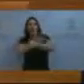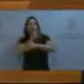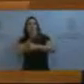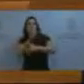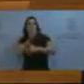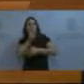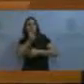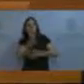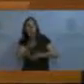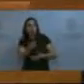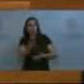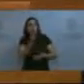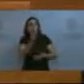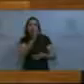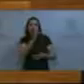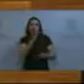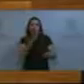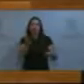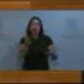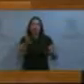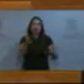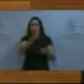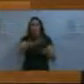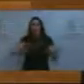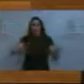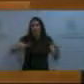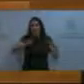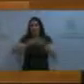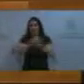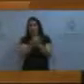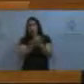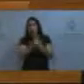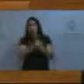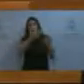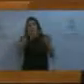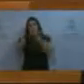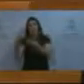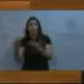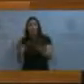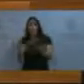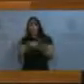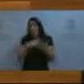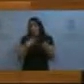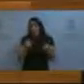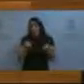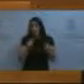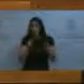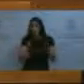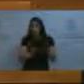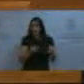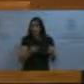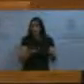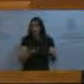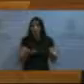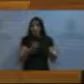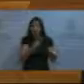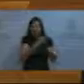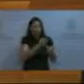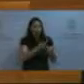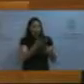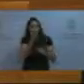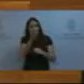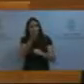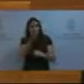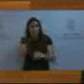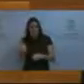abrazarse con todo el mundo en la zona. En este caso, en el centro de salud de Sabugo, en Avilés. Allí mandó usted al